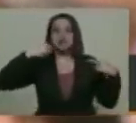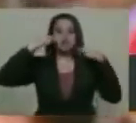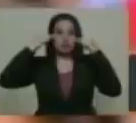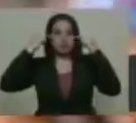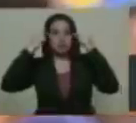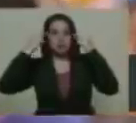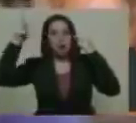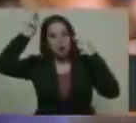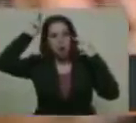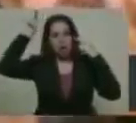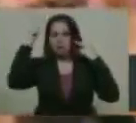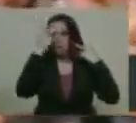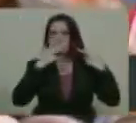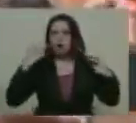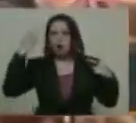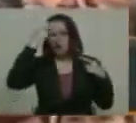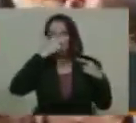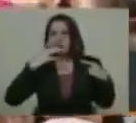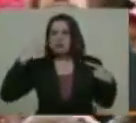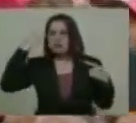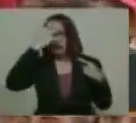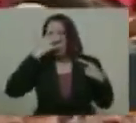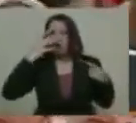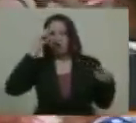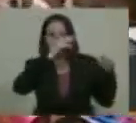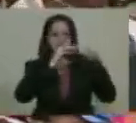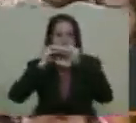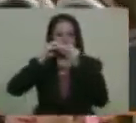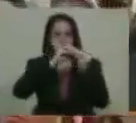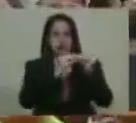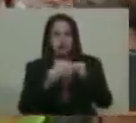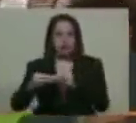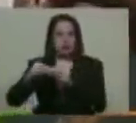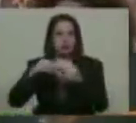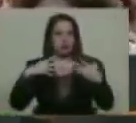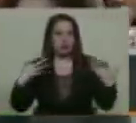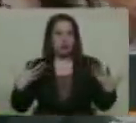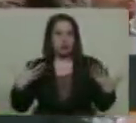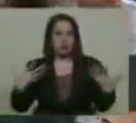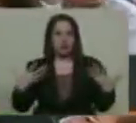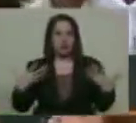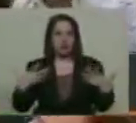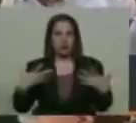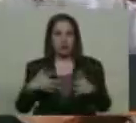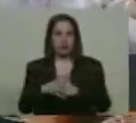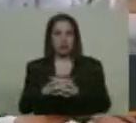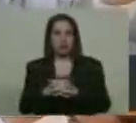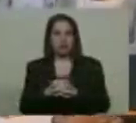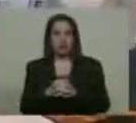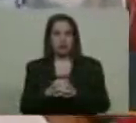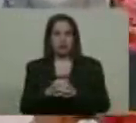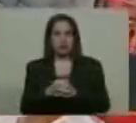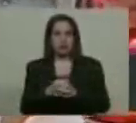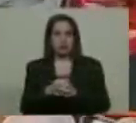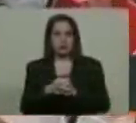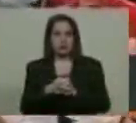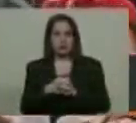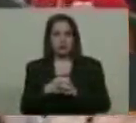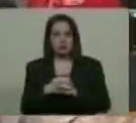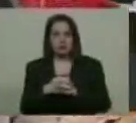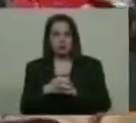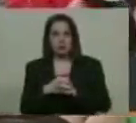de africano, de mestizo. Sintámonos orgullosos y orgullosas de ser la mezcla